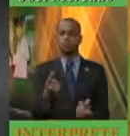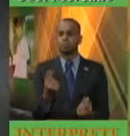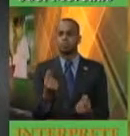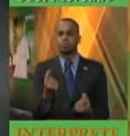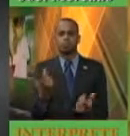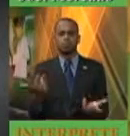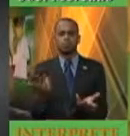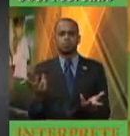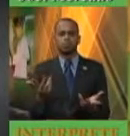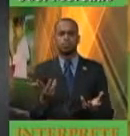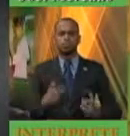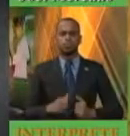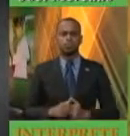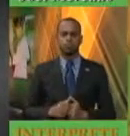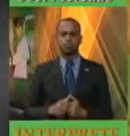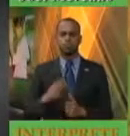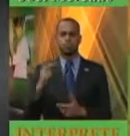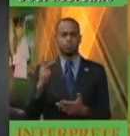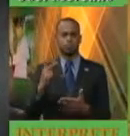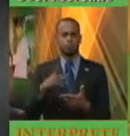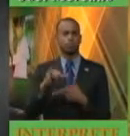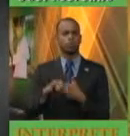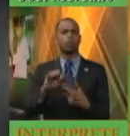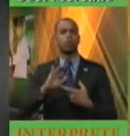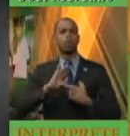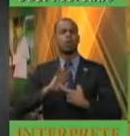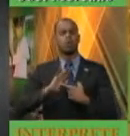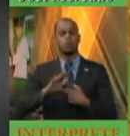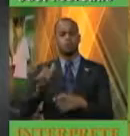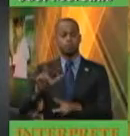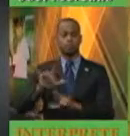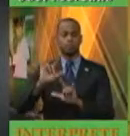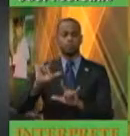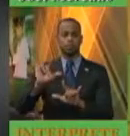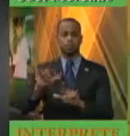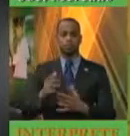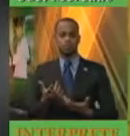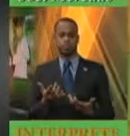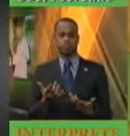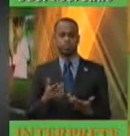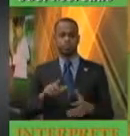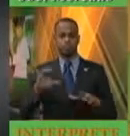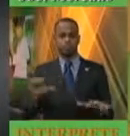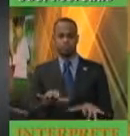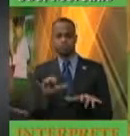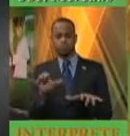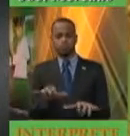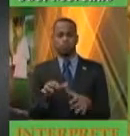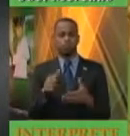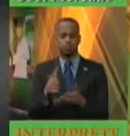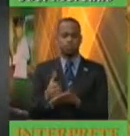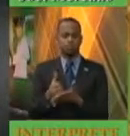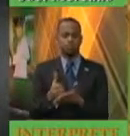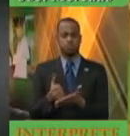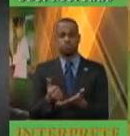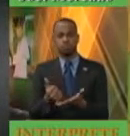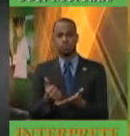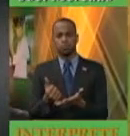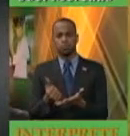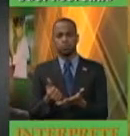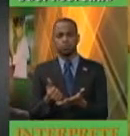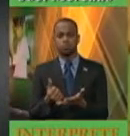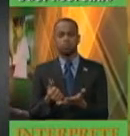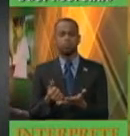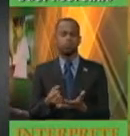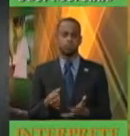se haría un proyecto modelo y se hizo en Santiago y aquí en la... Entonces, estuvimos trabajando también con la